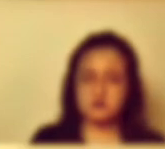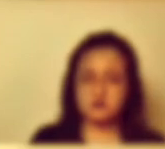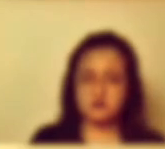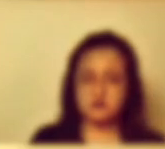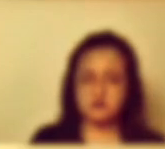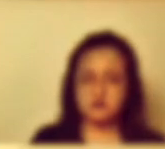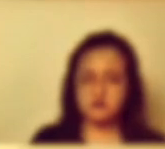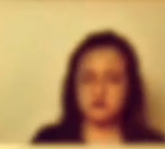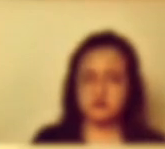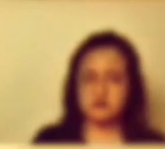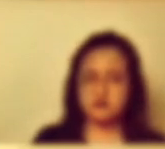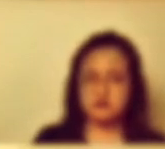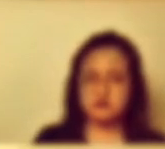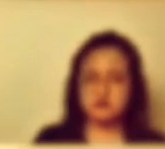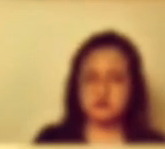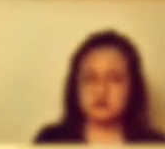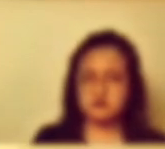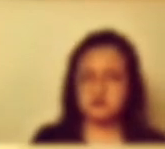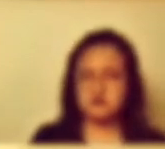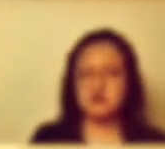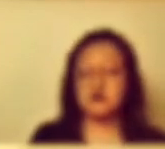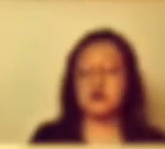La imprudencia juvenil